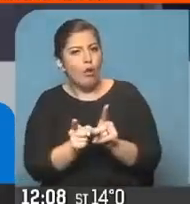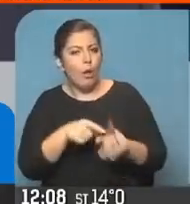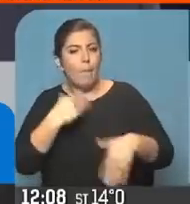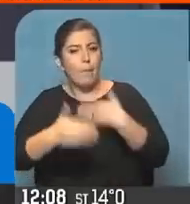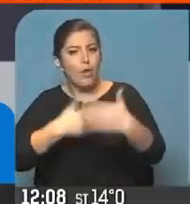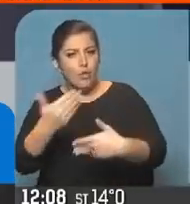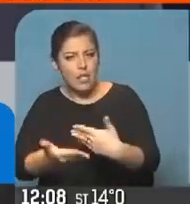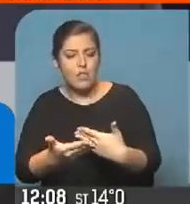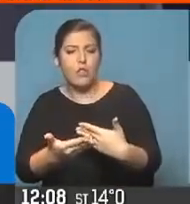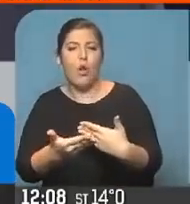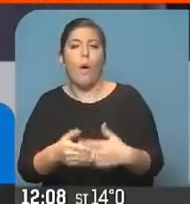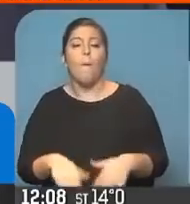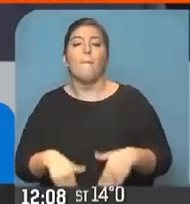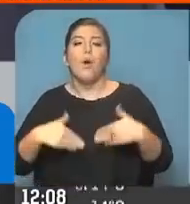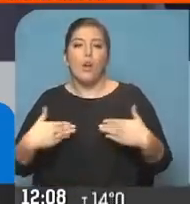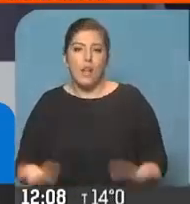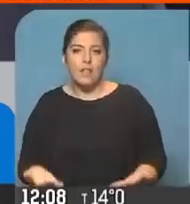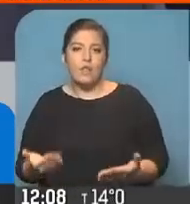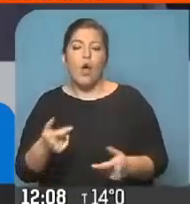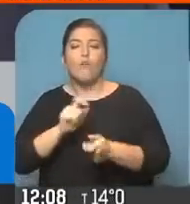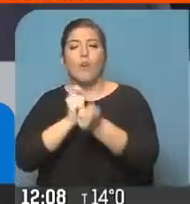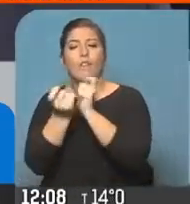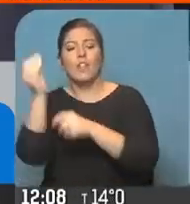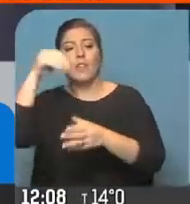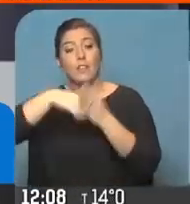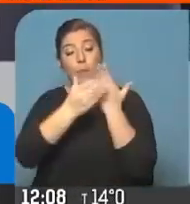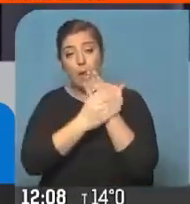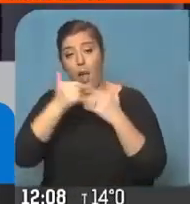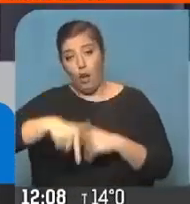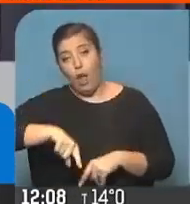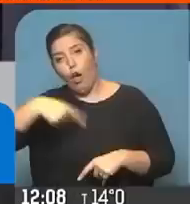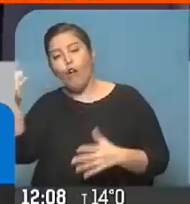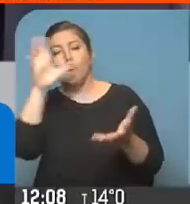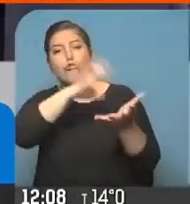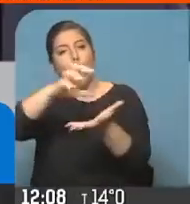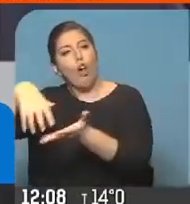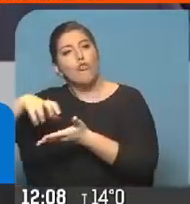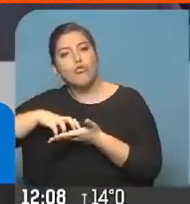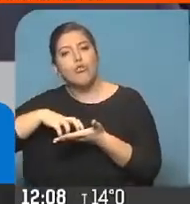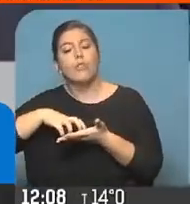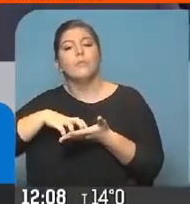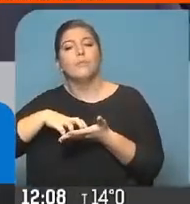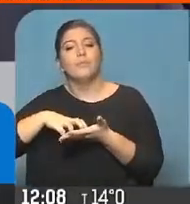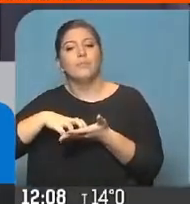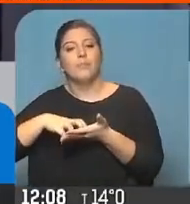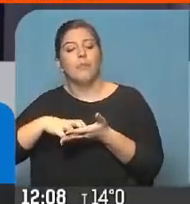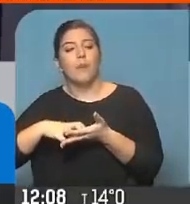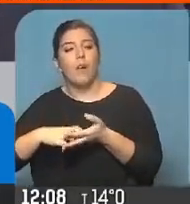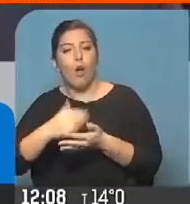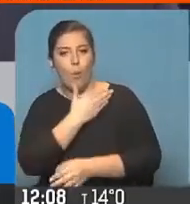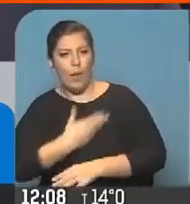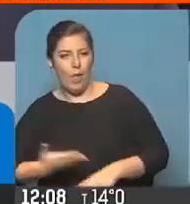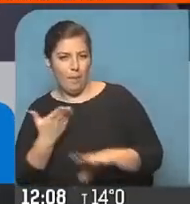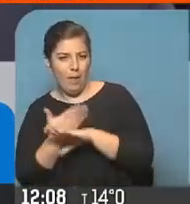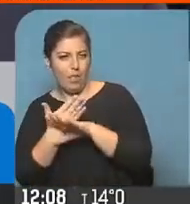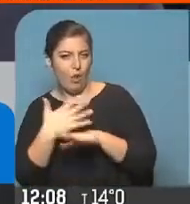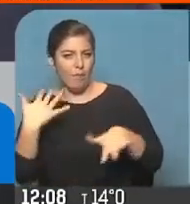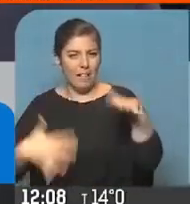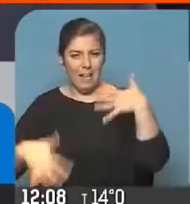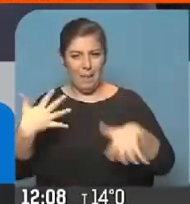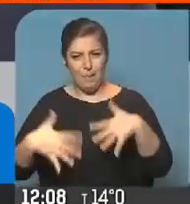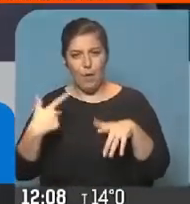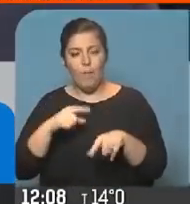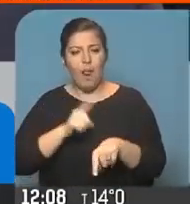termina por eso ya hicimos una modificación dentro del ministerio ahora sí otros organismos que a pedido de la gobernadora van a adelantar para achicar esto